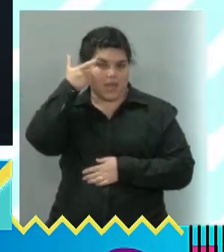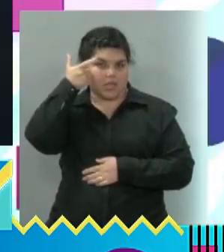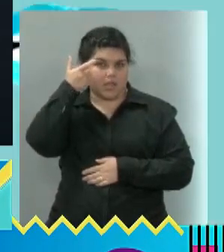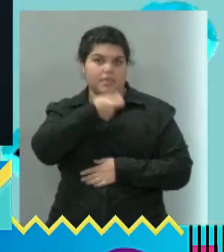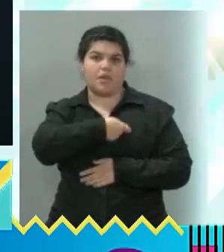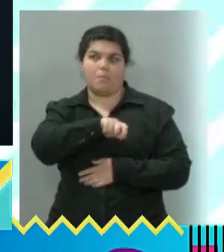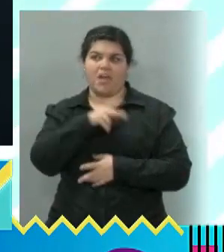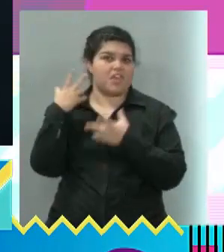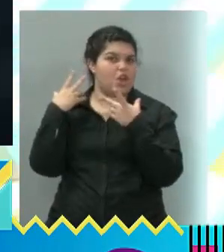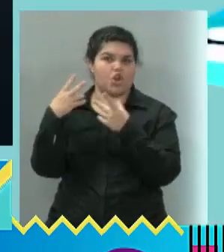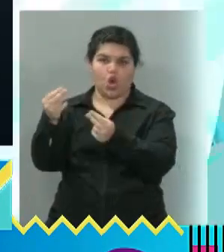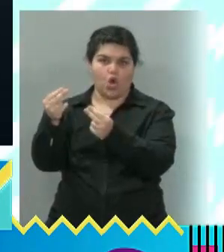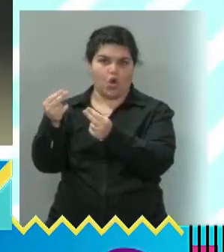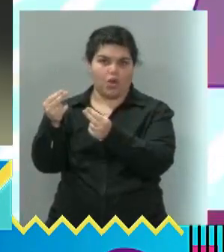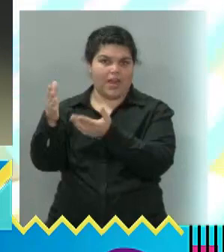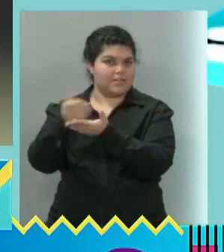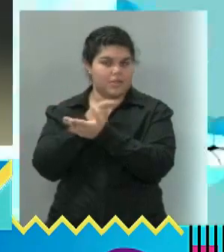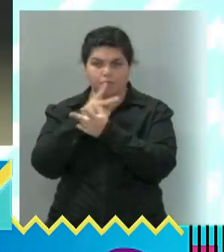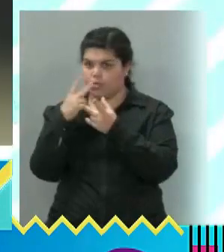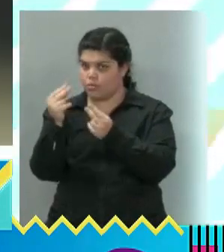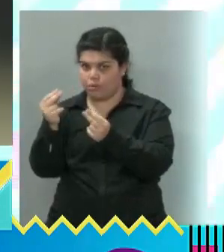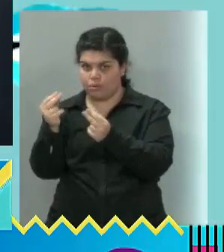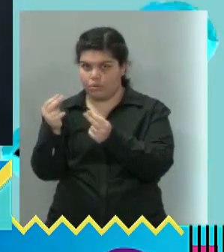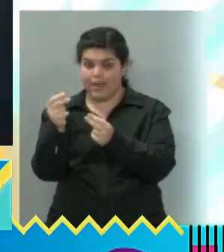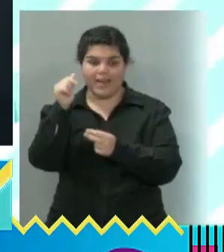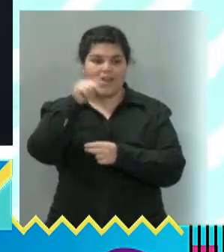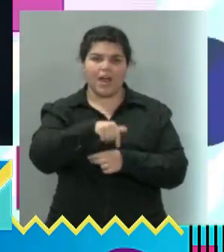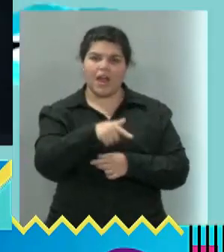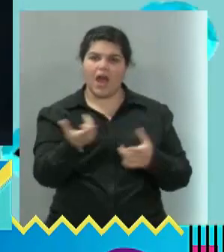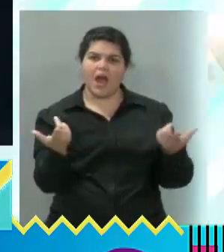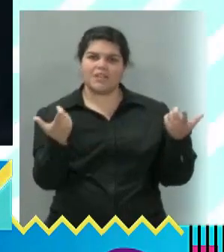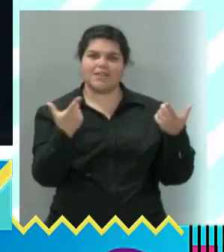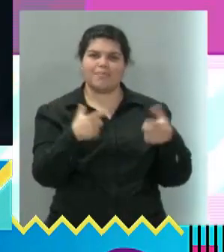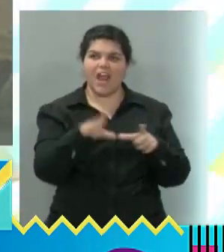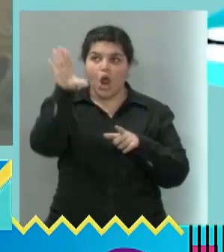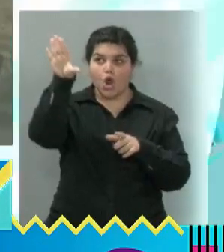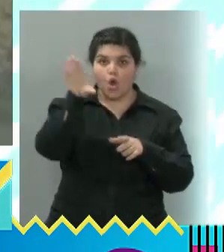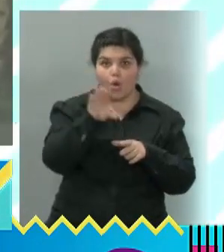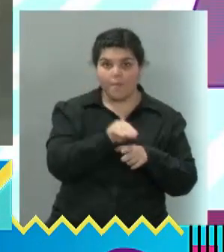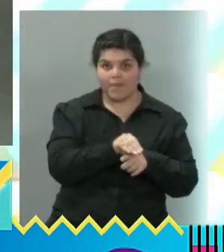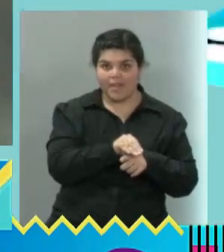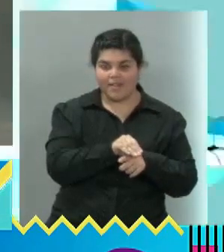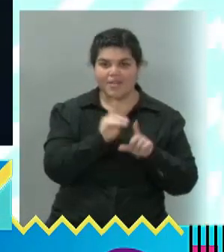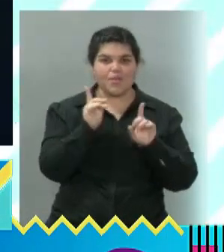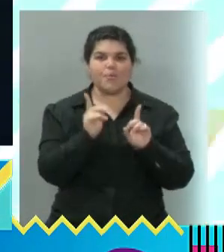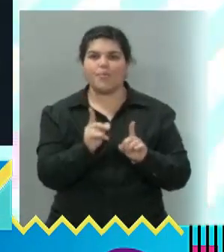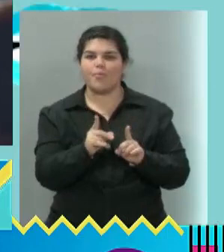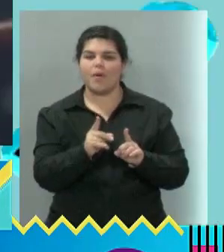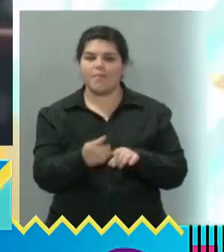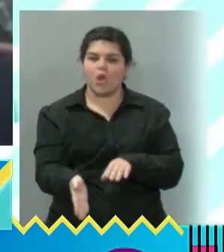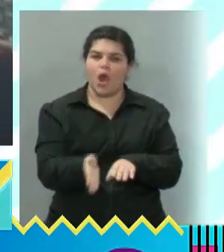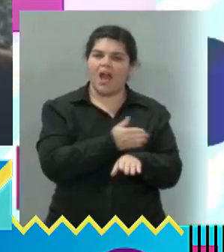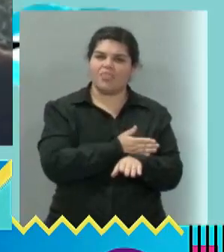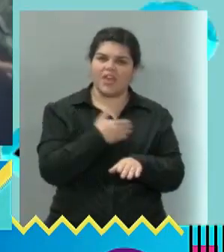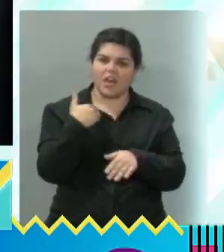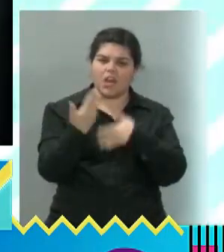VII. Esta Asamblea General Constituyente va a surgir luego de una revolución que lleva a